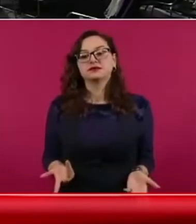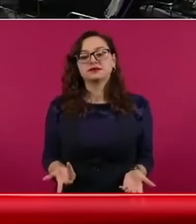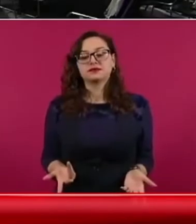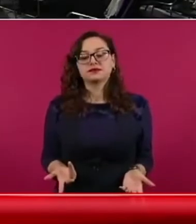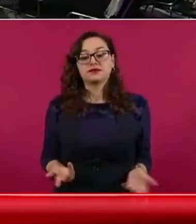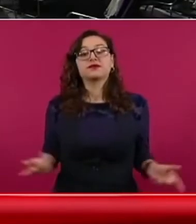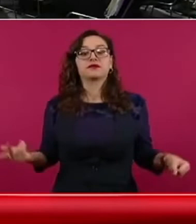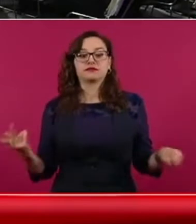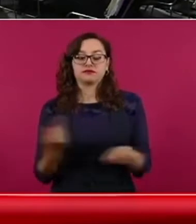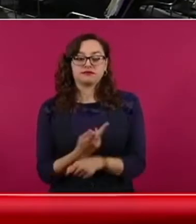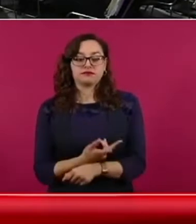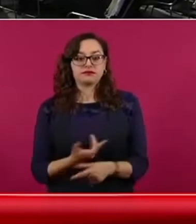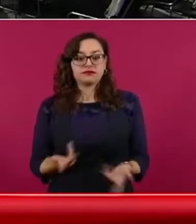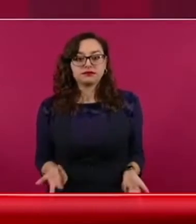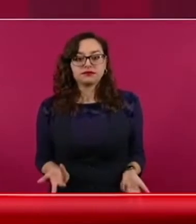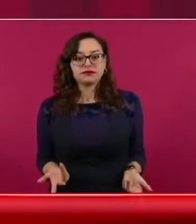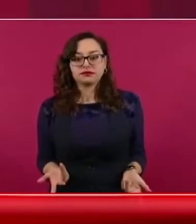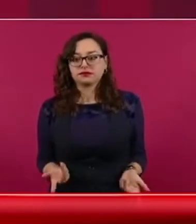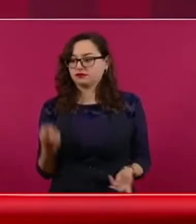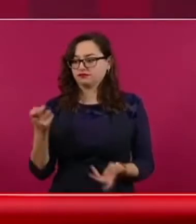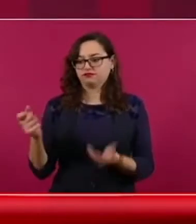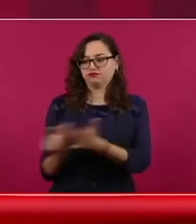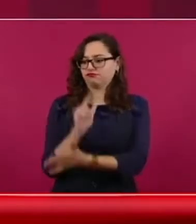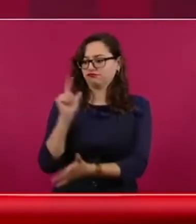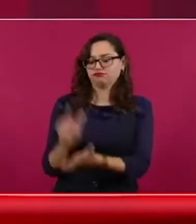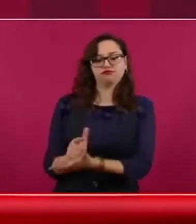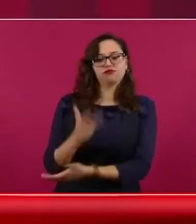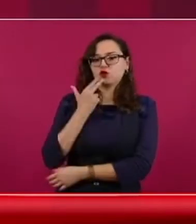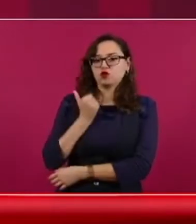El comercio de Estados Unidos,